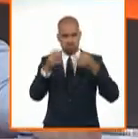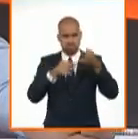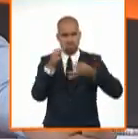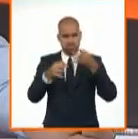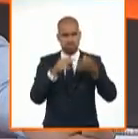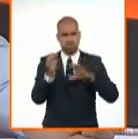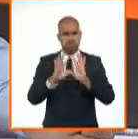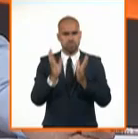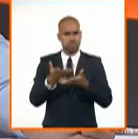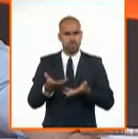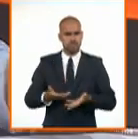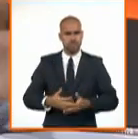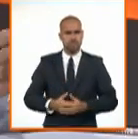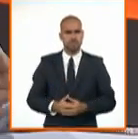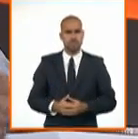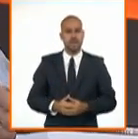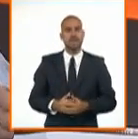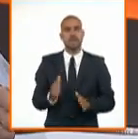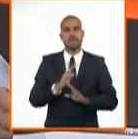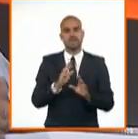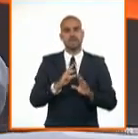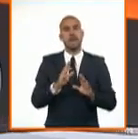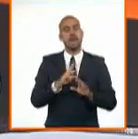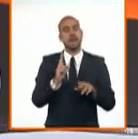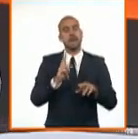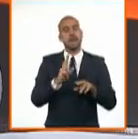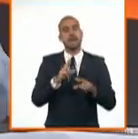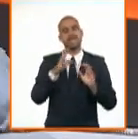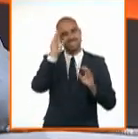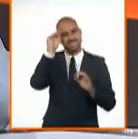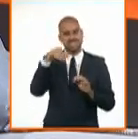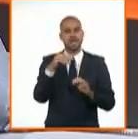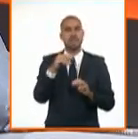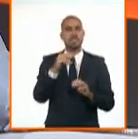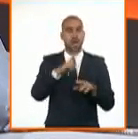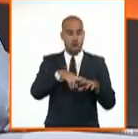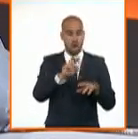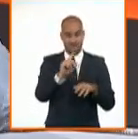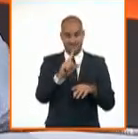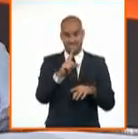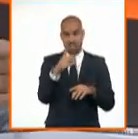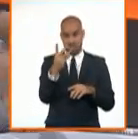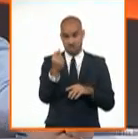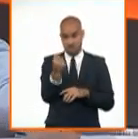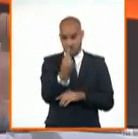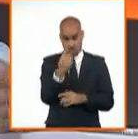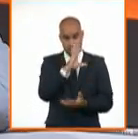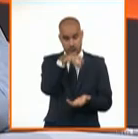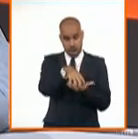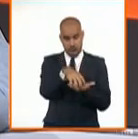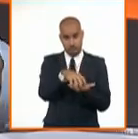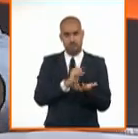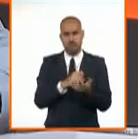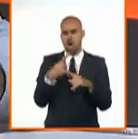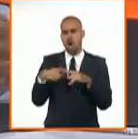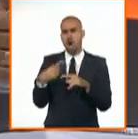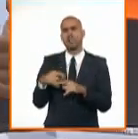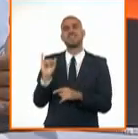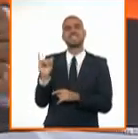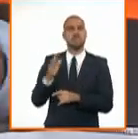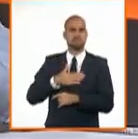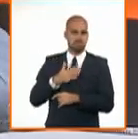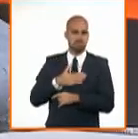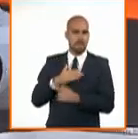al frente 5 que yo entrar al efecto nulo y el bloque 6 de mariel que entraron con retraso que nos